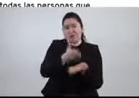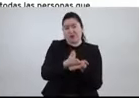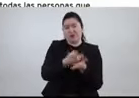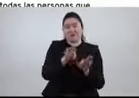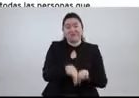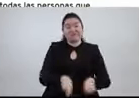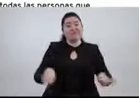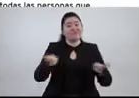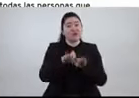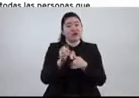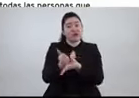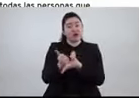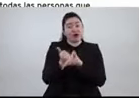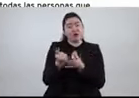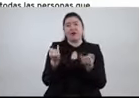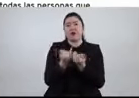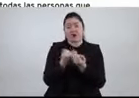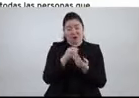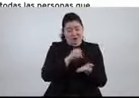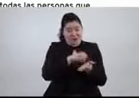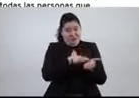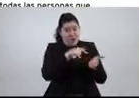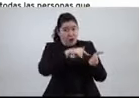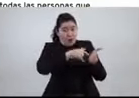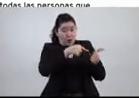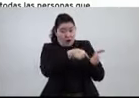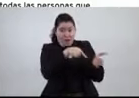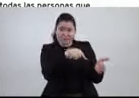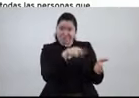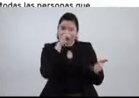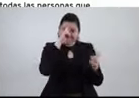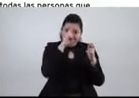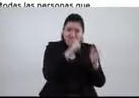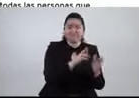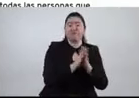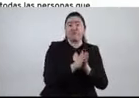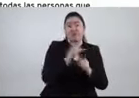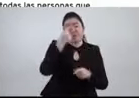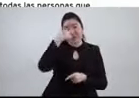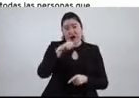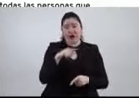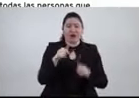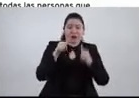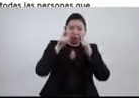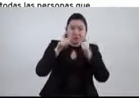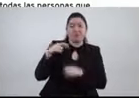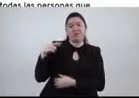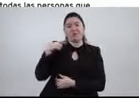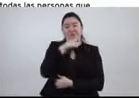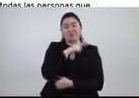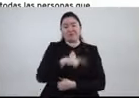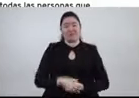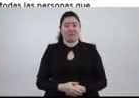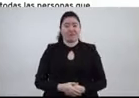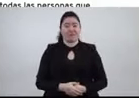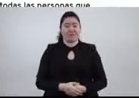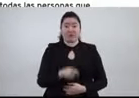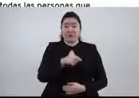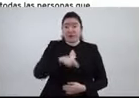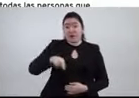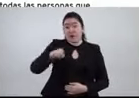teniendo en consideración y respetando estas citas para poderlos atender pues, con mayor agilidad. Si